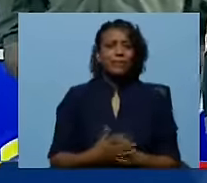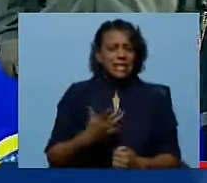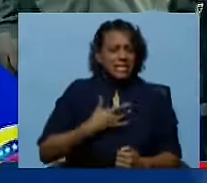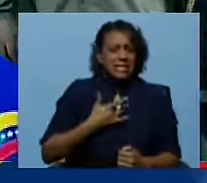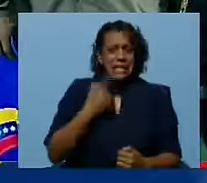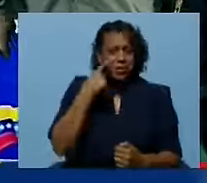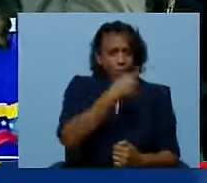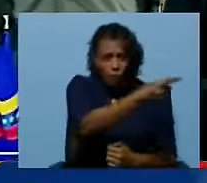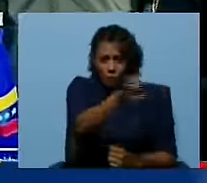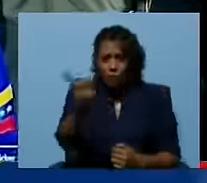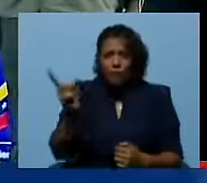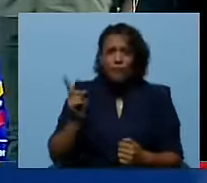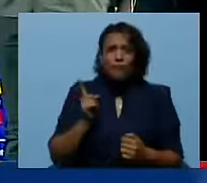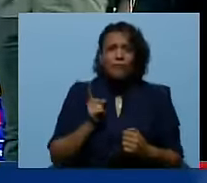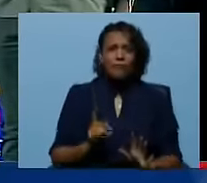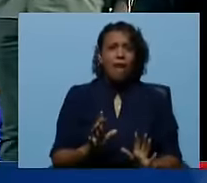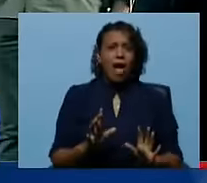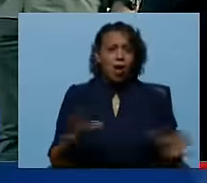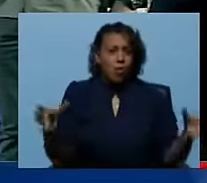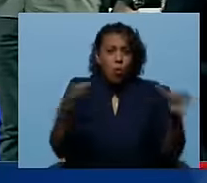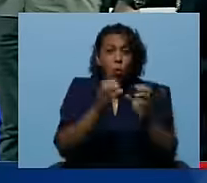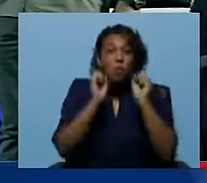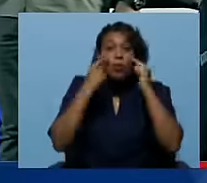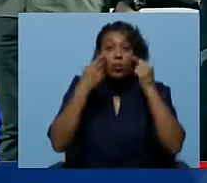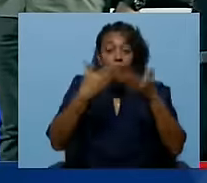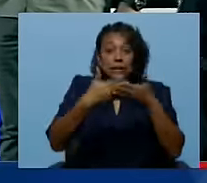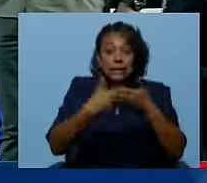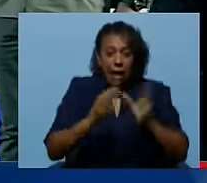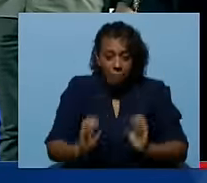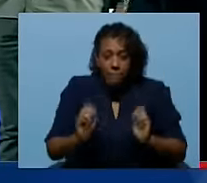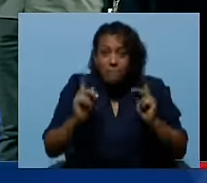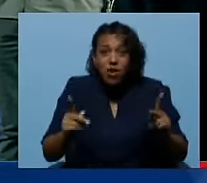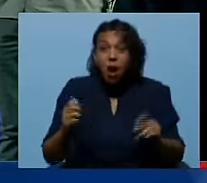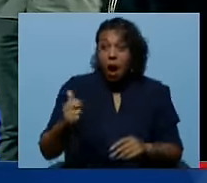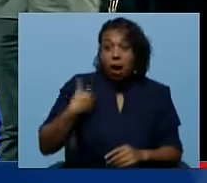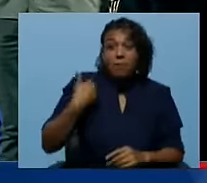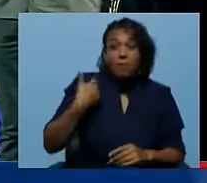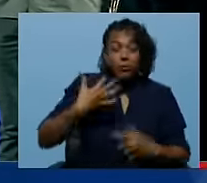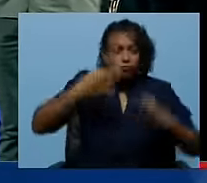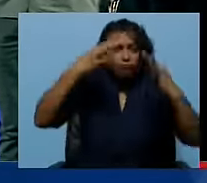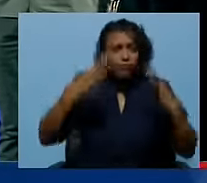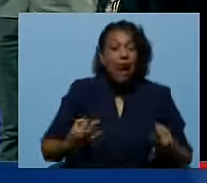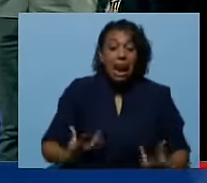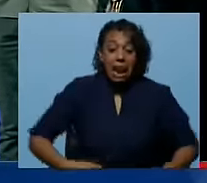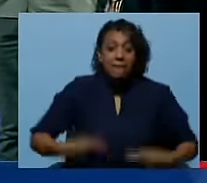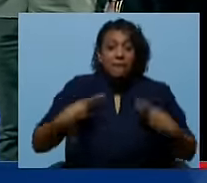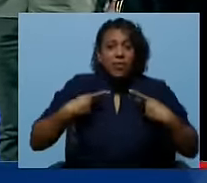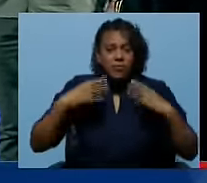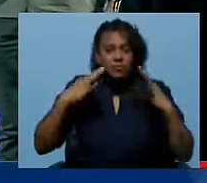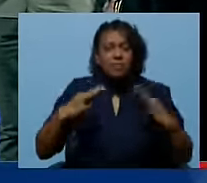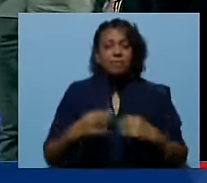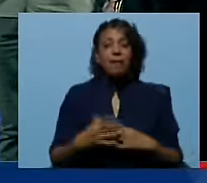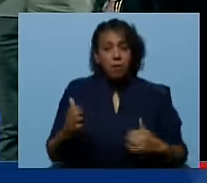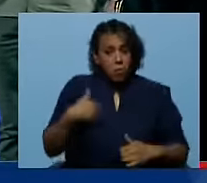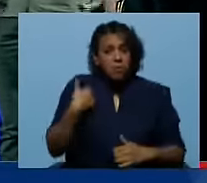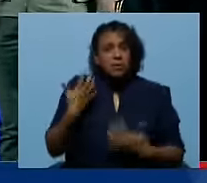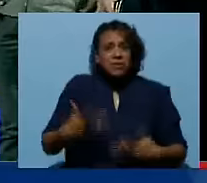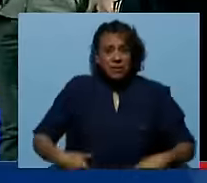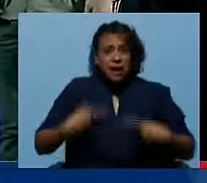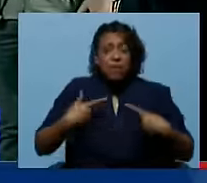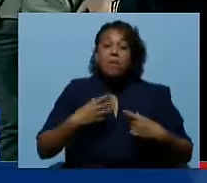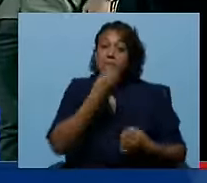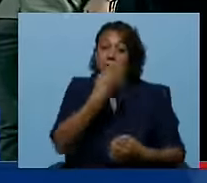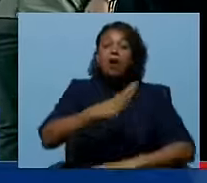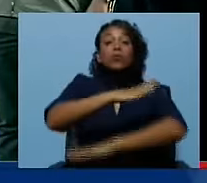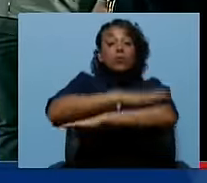tener esta oportunidad. Aprovechemos al máximo la vida para hacer el